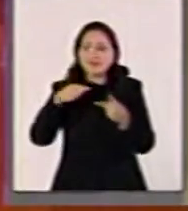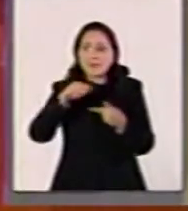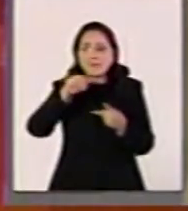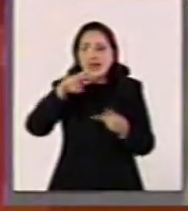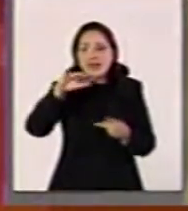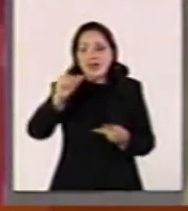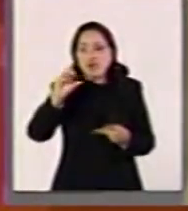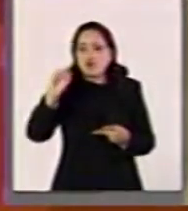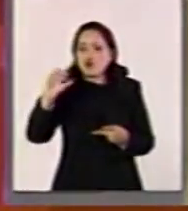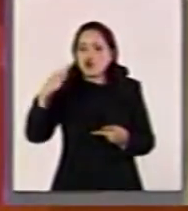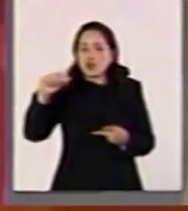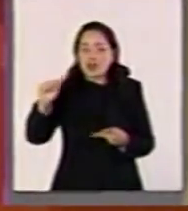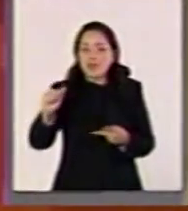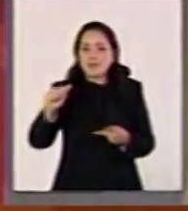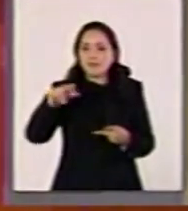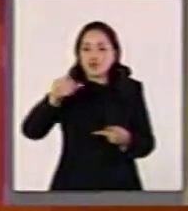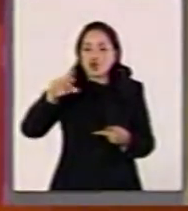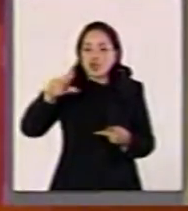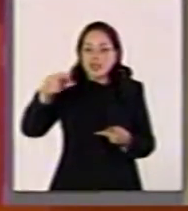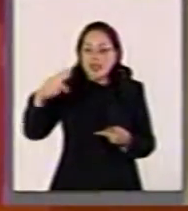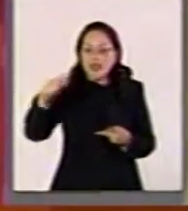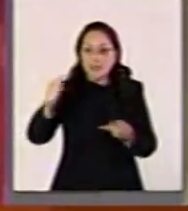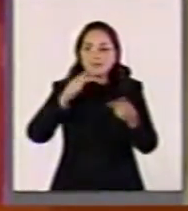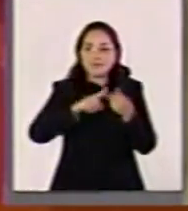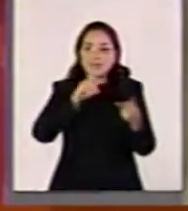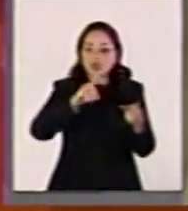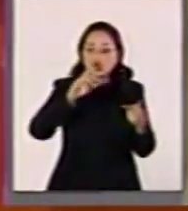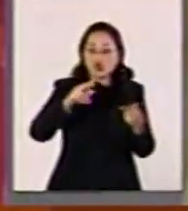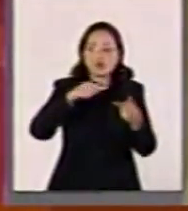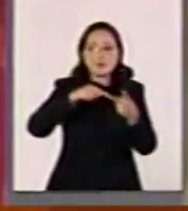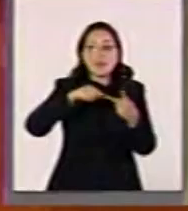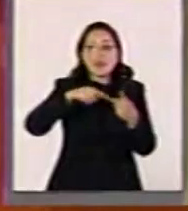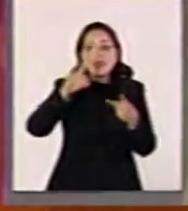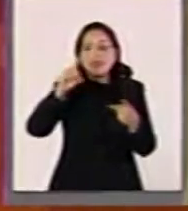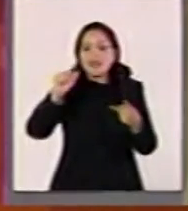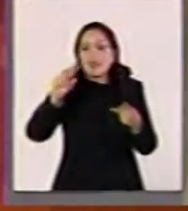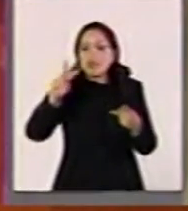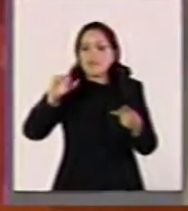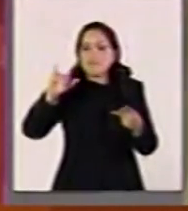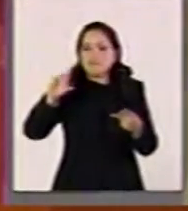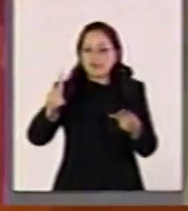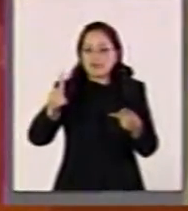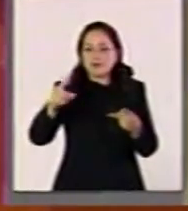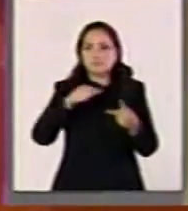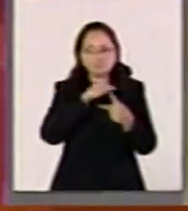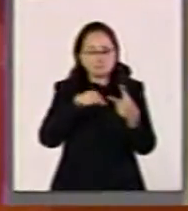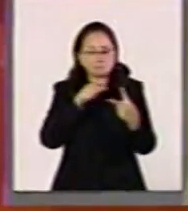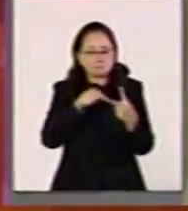Noriega Sáenz y el doctor David Kersenovich Istalinovich.